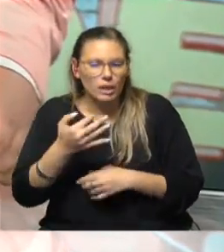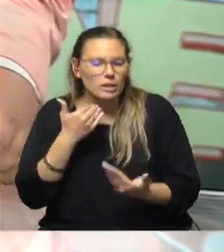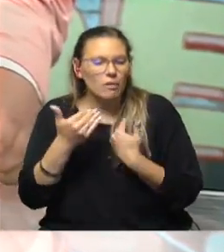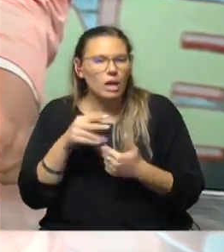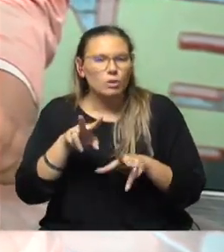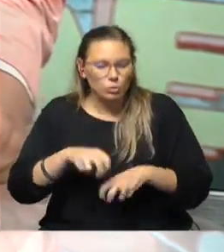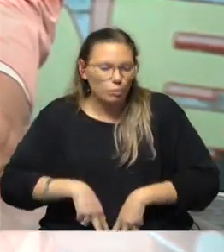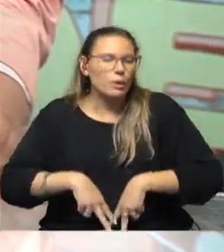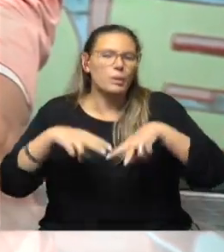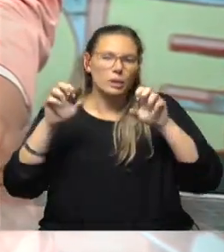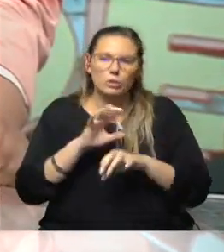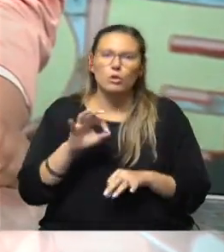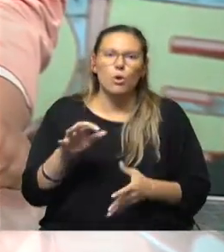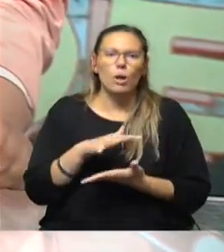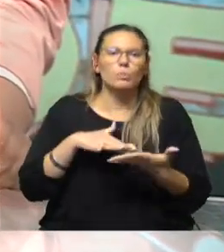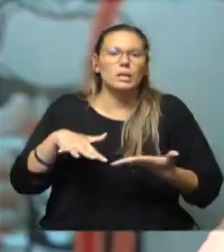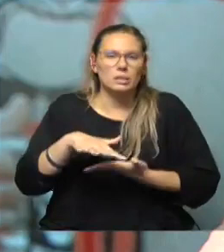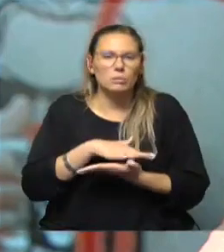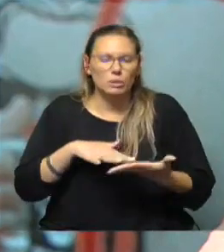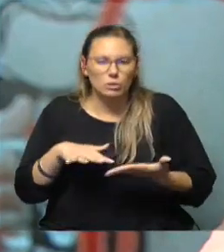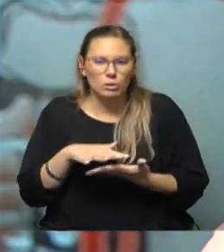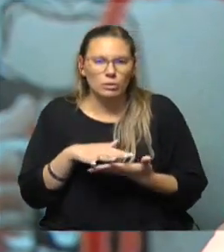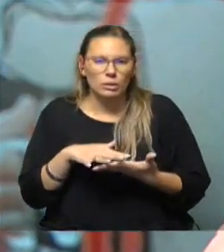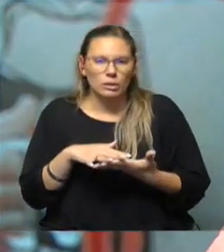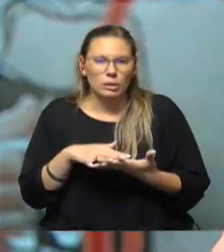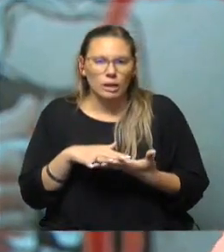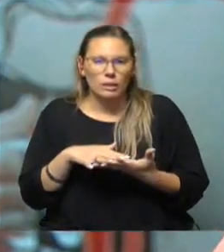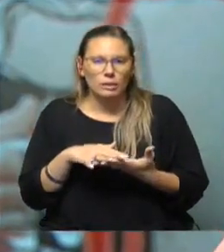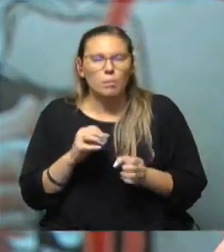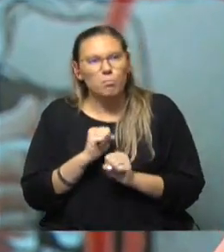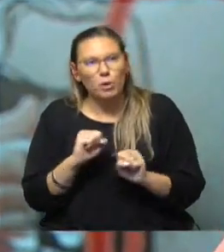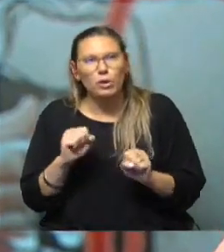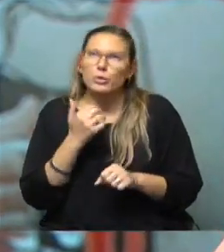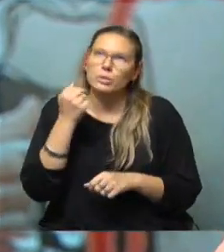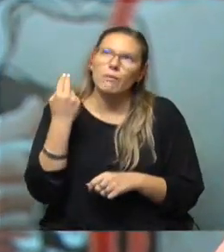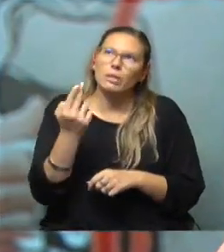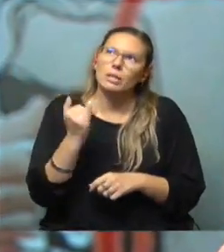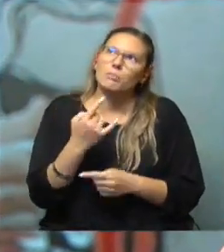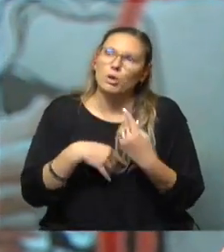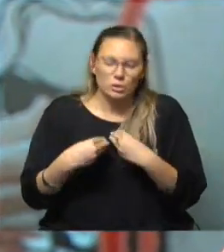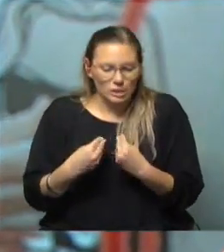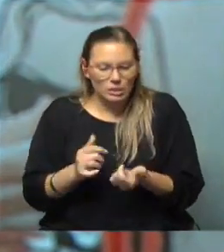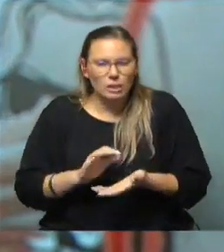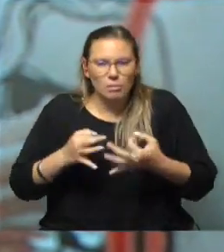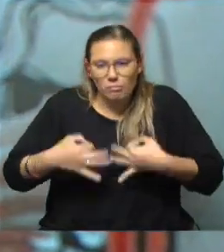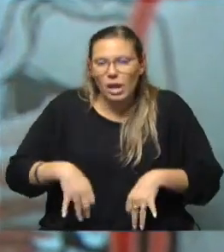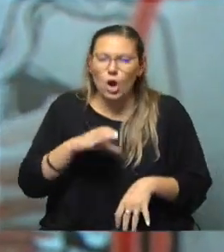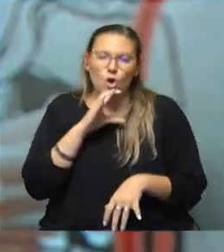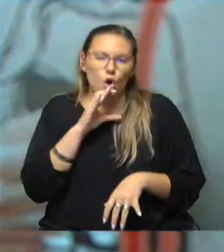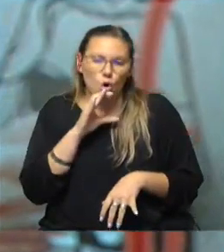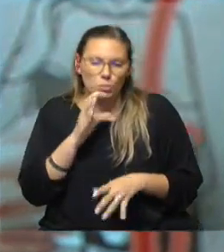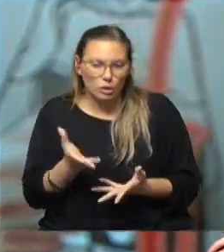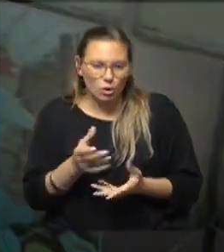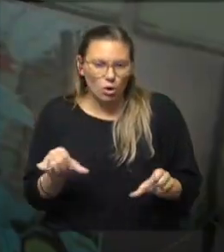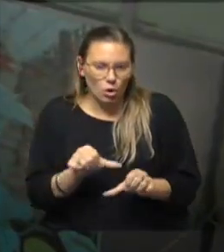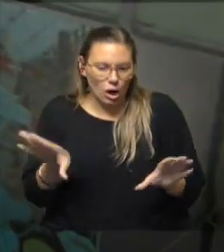con una investigación o con alguna situación en la cual te habilita, no sé si te habilita, pero como te hace sentir cómodo hacer humor con eso. Sí, es